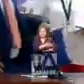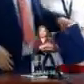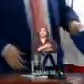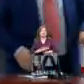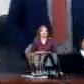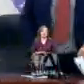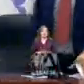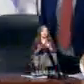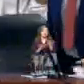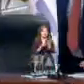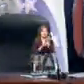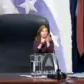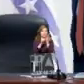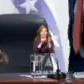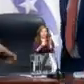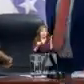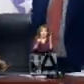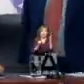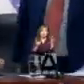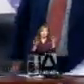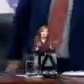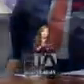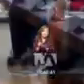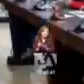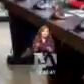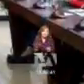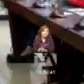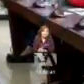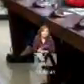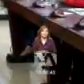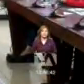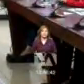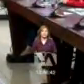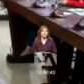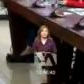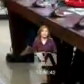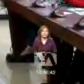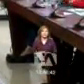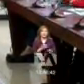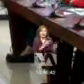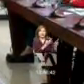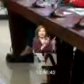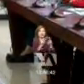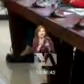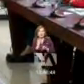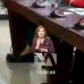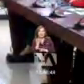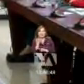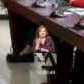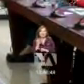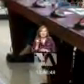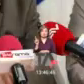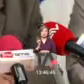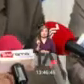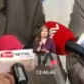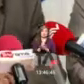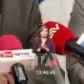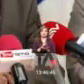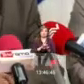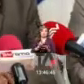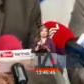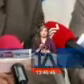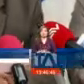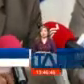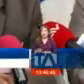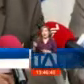Esperan entonces que el Ministerio de Finanzas se ponga al día, aunque desde ahí ya han recibido respuestas desesperanzadoras. Que no hay